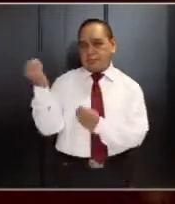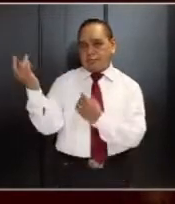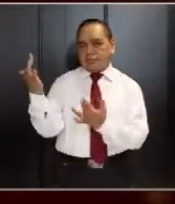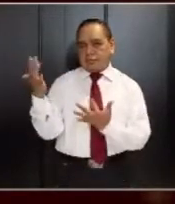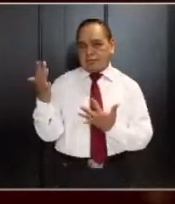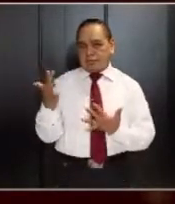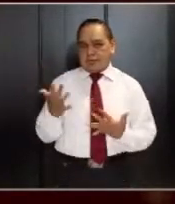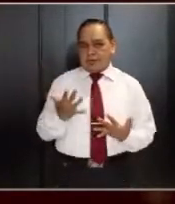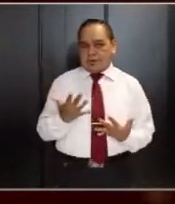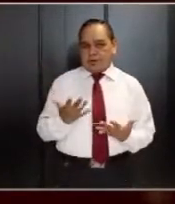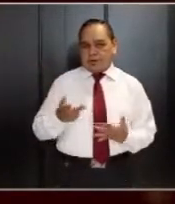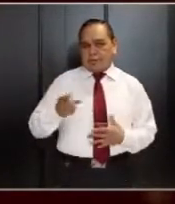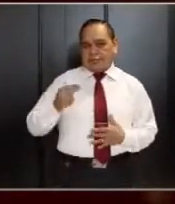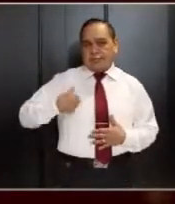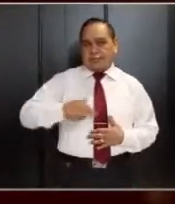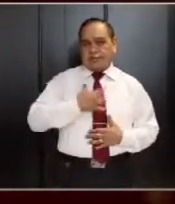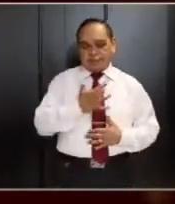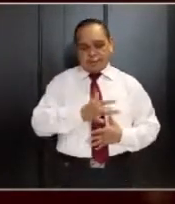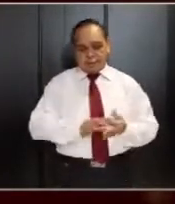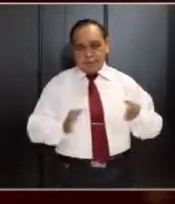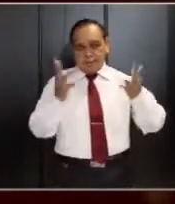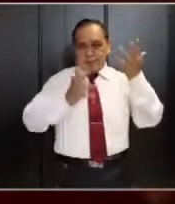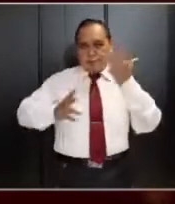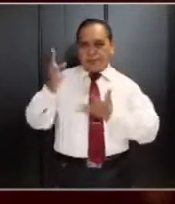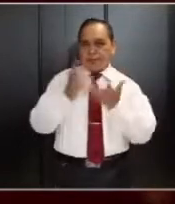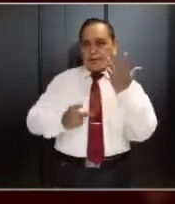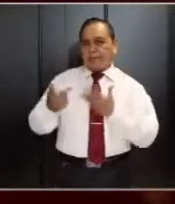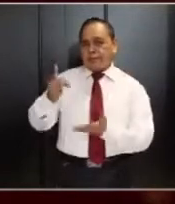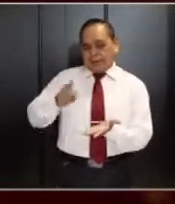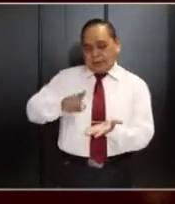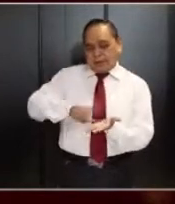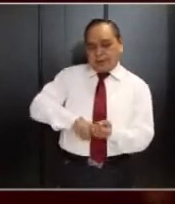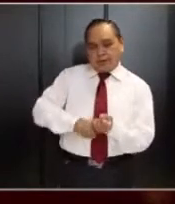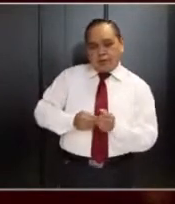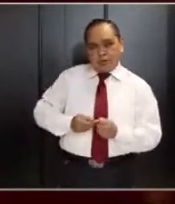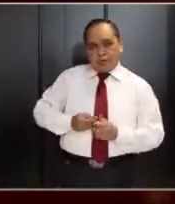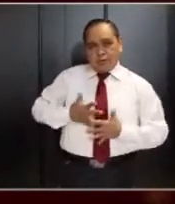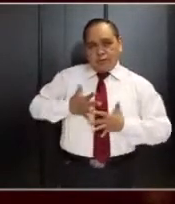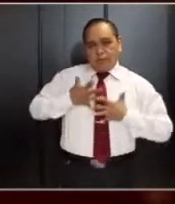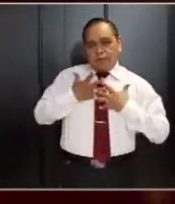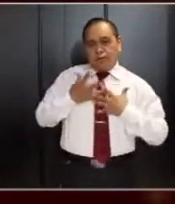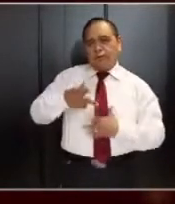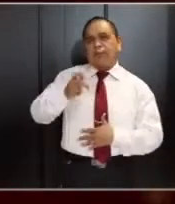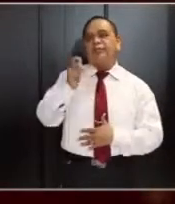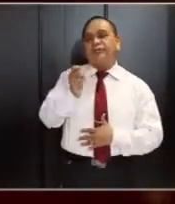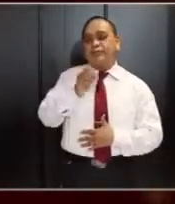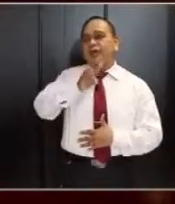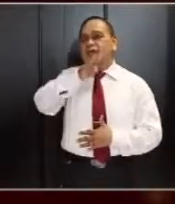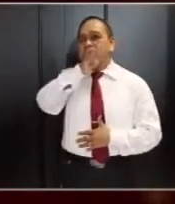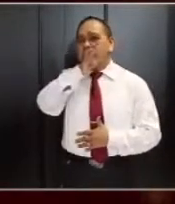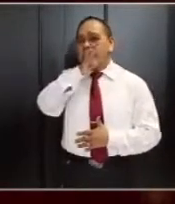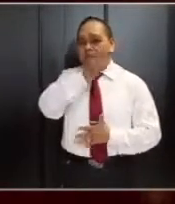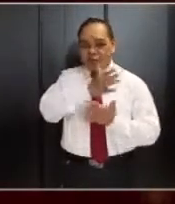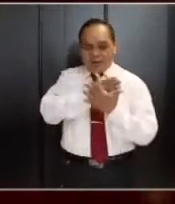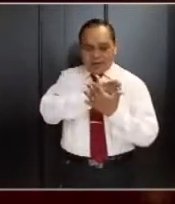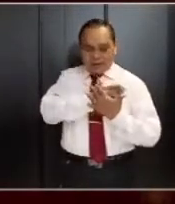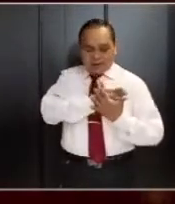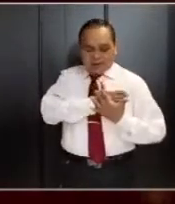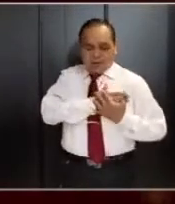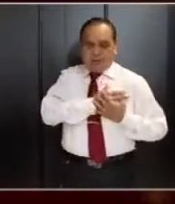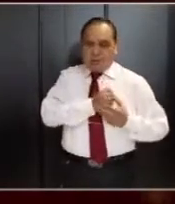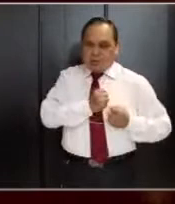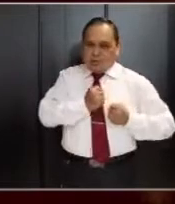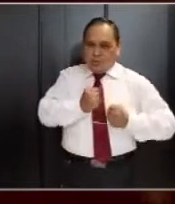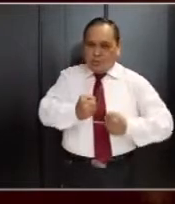puede decir con palabras, pero que está adentro. Y dicen que el amor de las madres es el más fuerte porque se da una